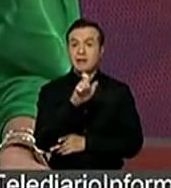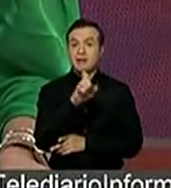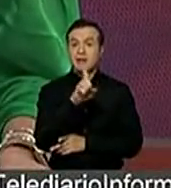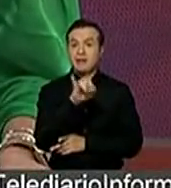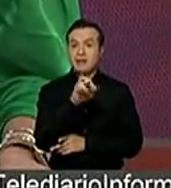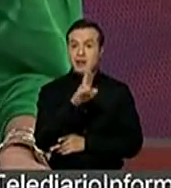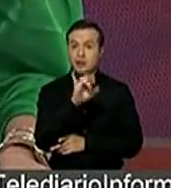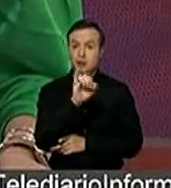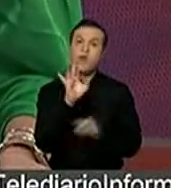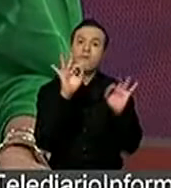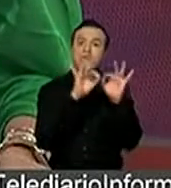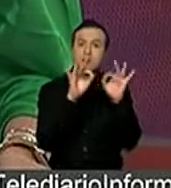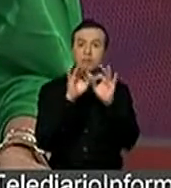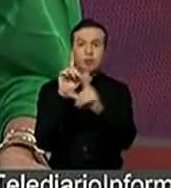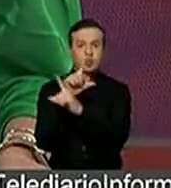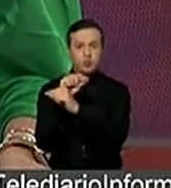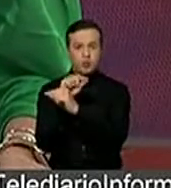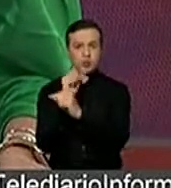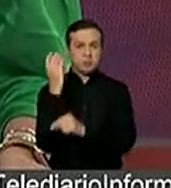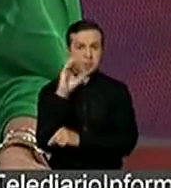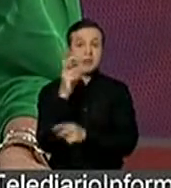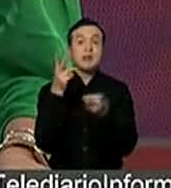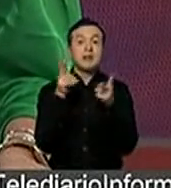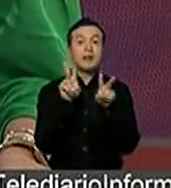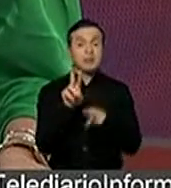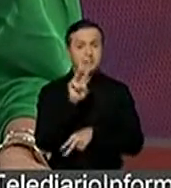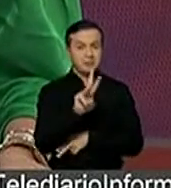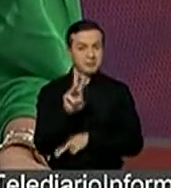y también en Twitter y por supuesto en nuestra página web